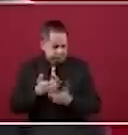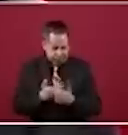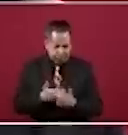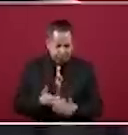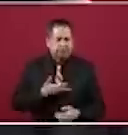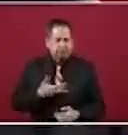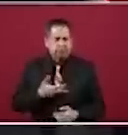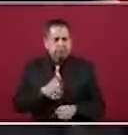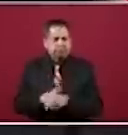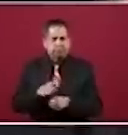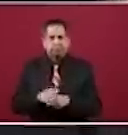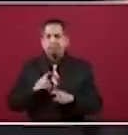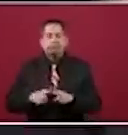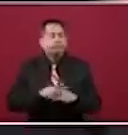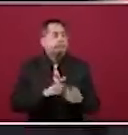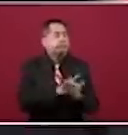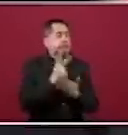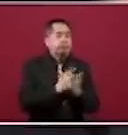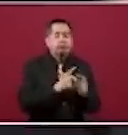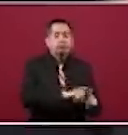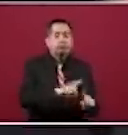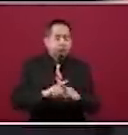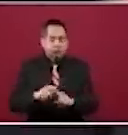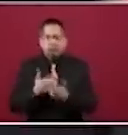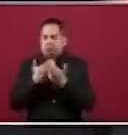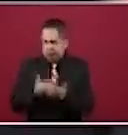los programas de bienestar.